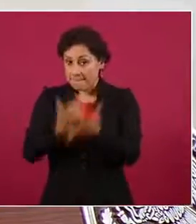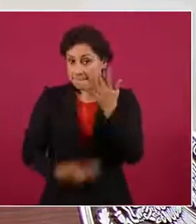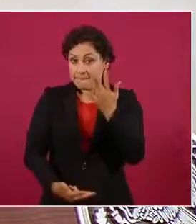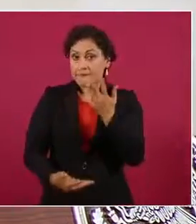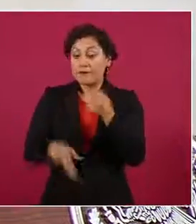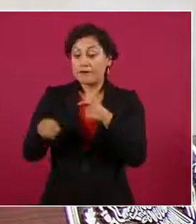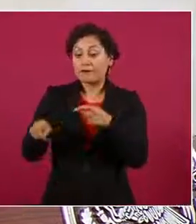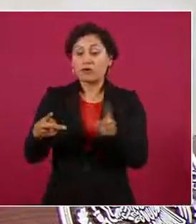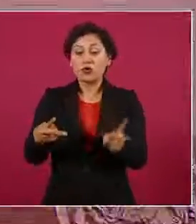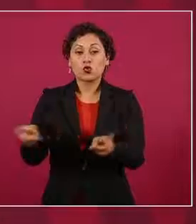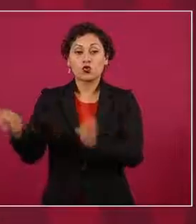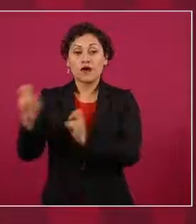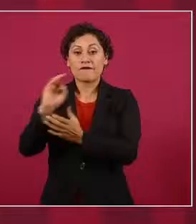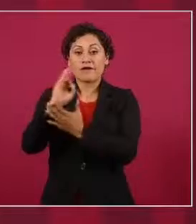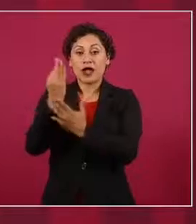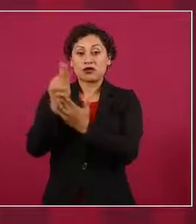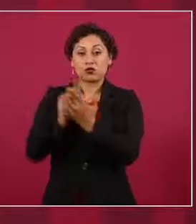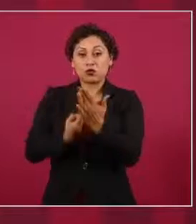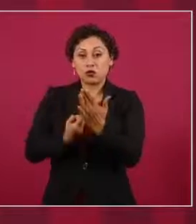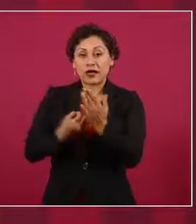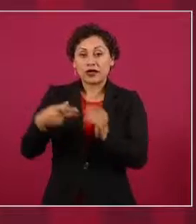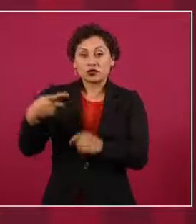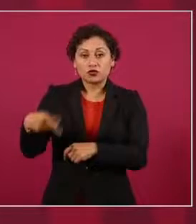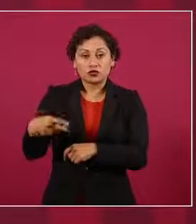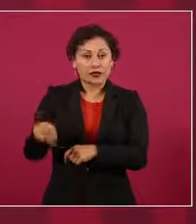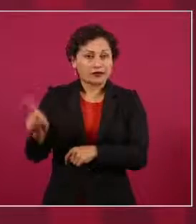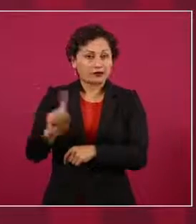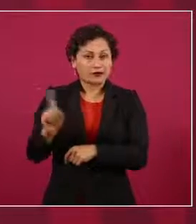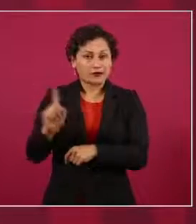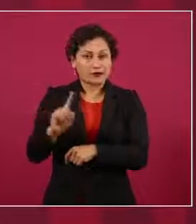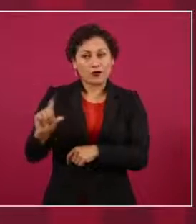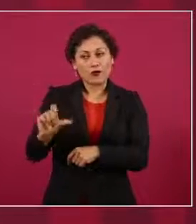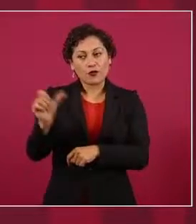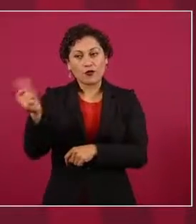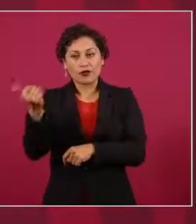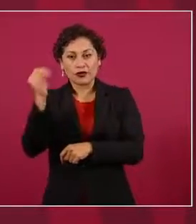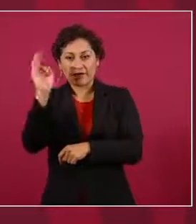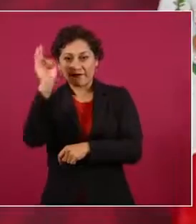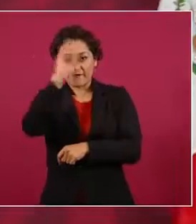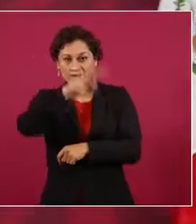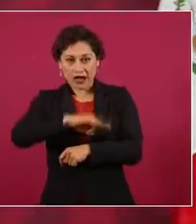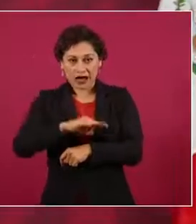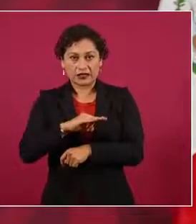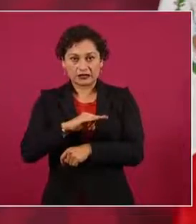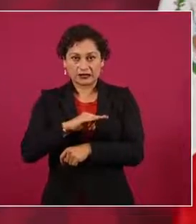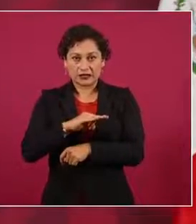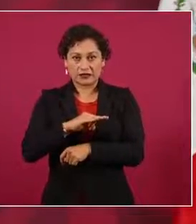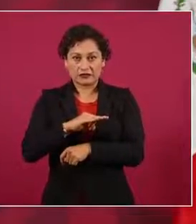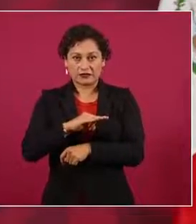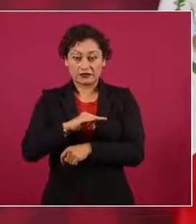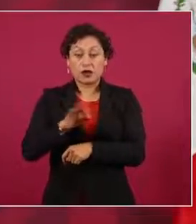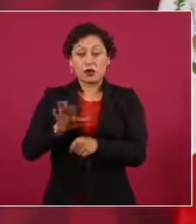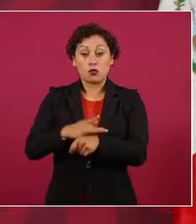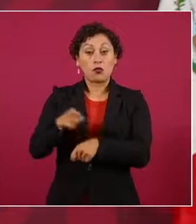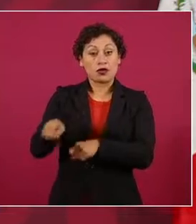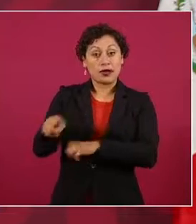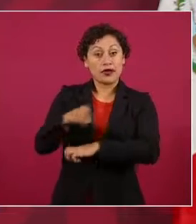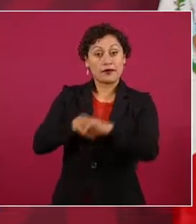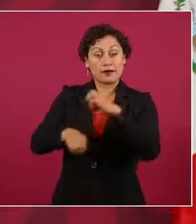con facturas falsas de Valero, que tiene el permiso de importación.